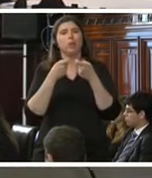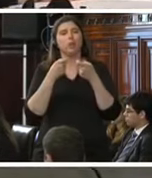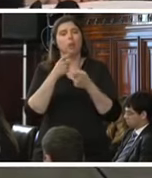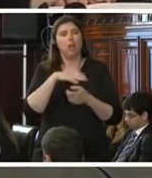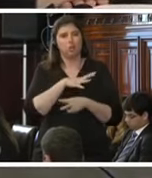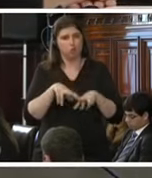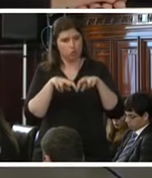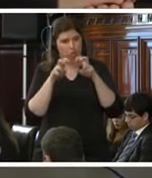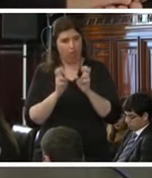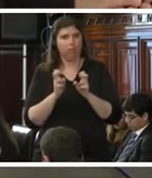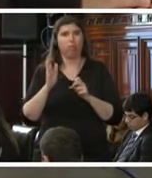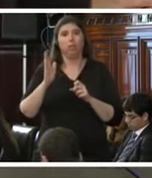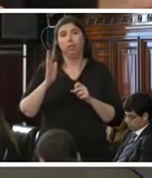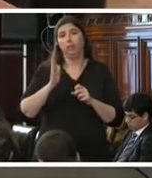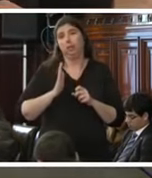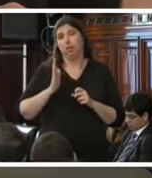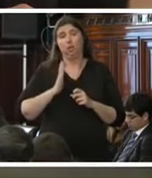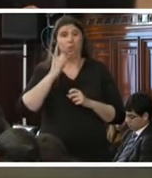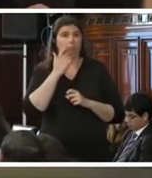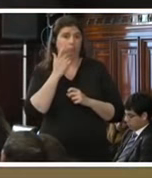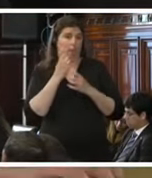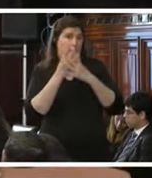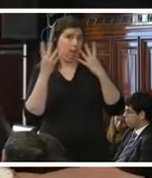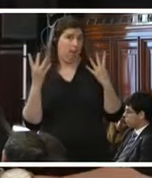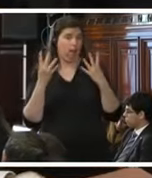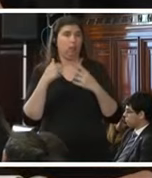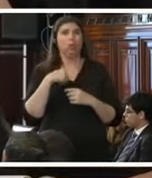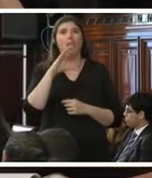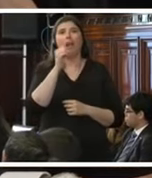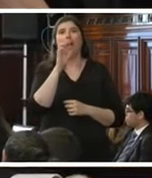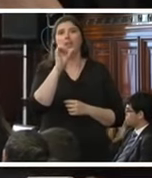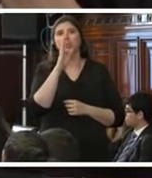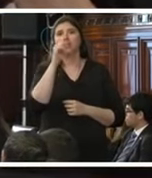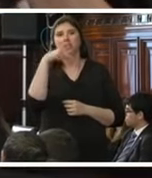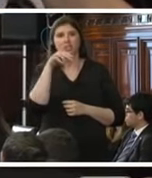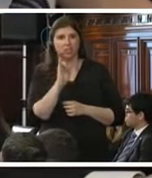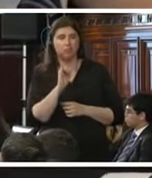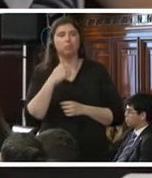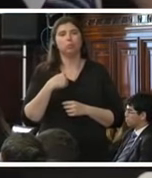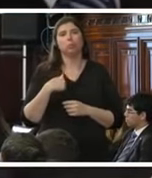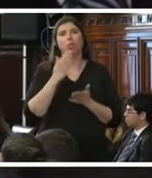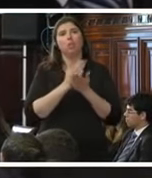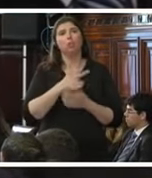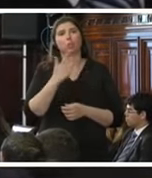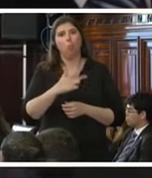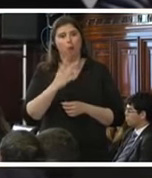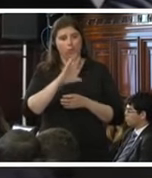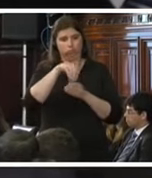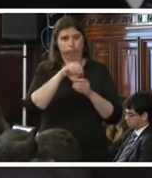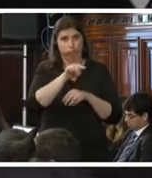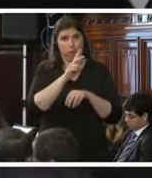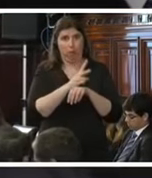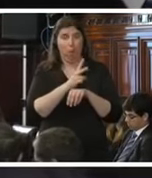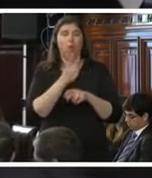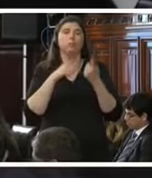y señoras y señores en general. Marcelo Scapini, soy director general de Derechos Humanos de la Cancillería y quiero dar